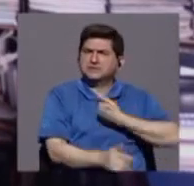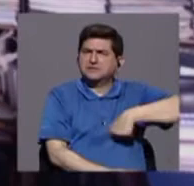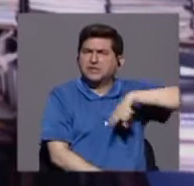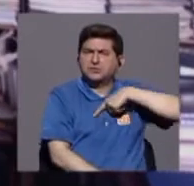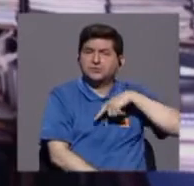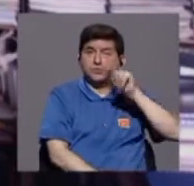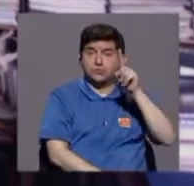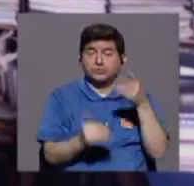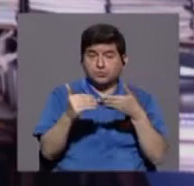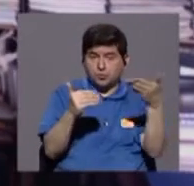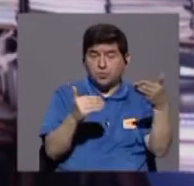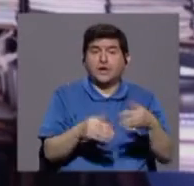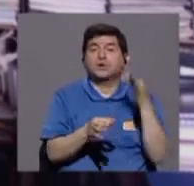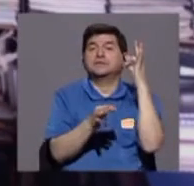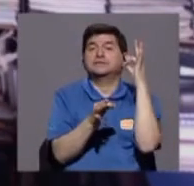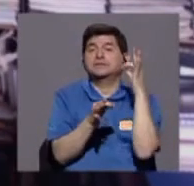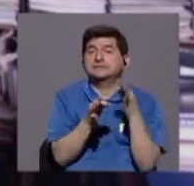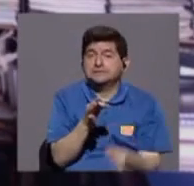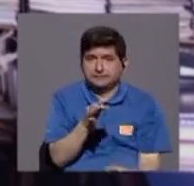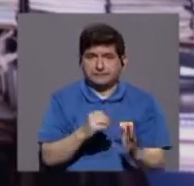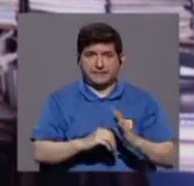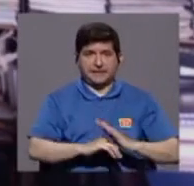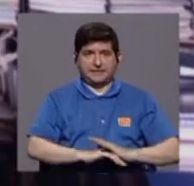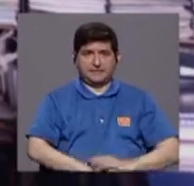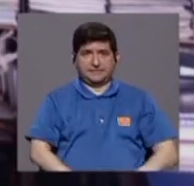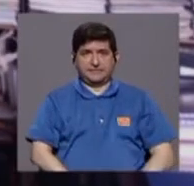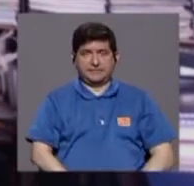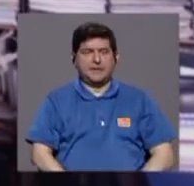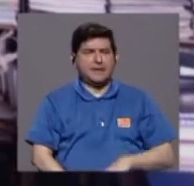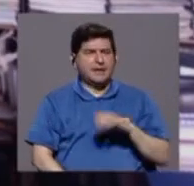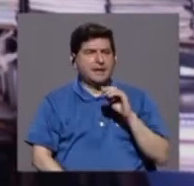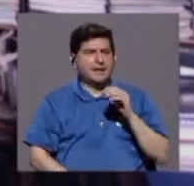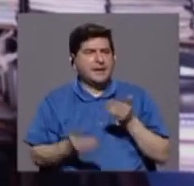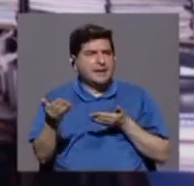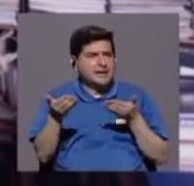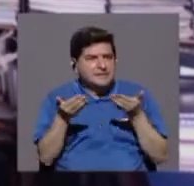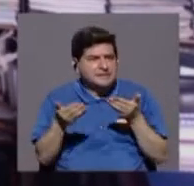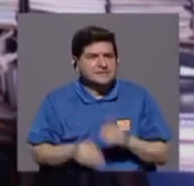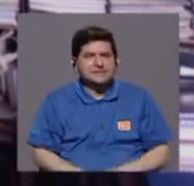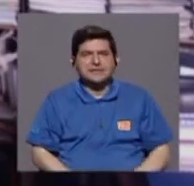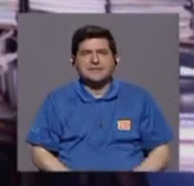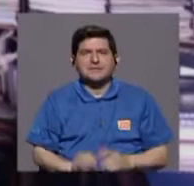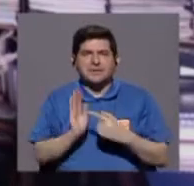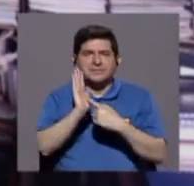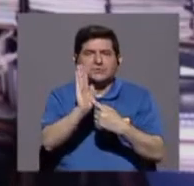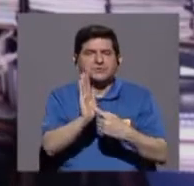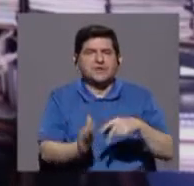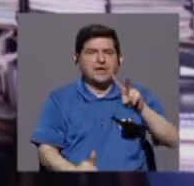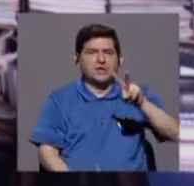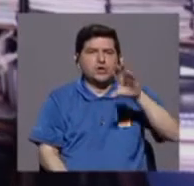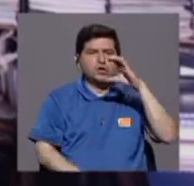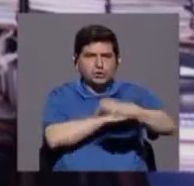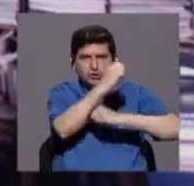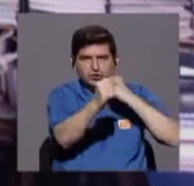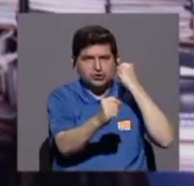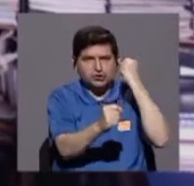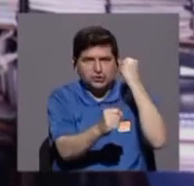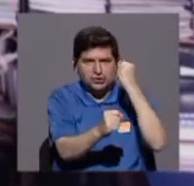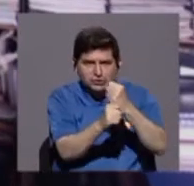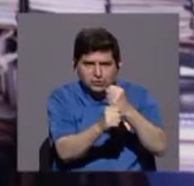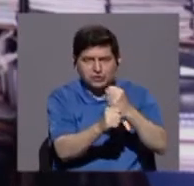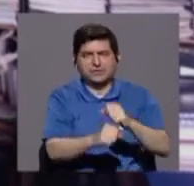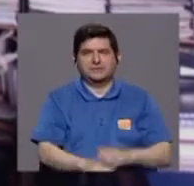una cosa muy simple para enmarcar este asunto del bicentenario y los 200 años